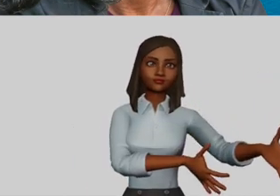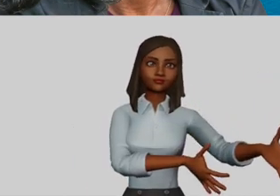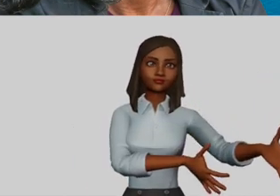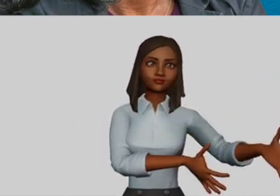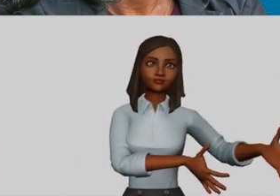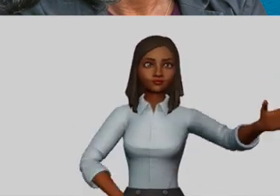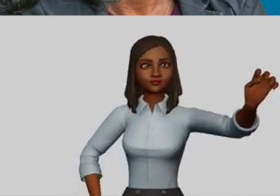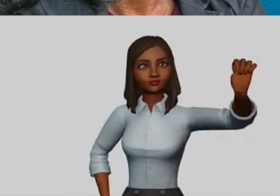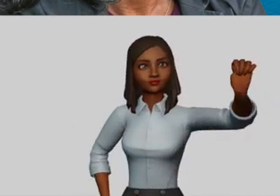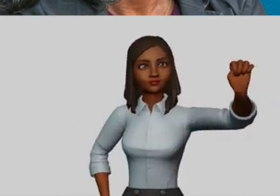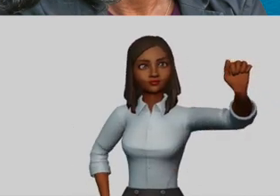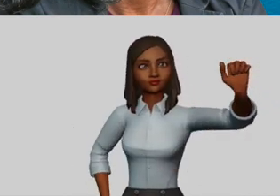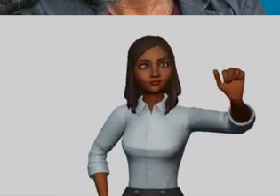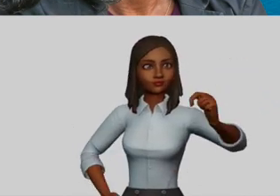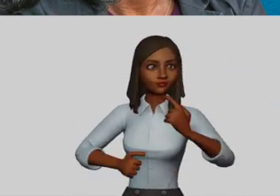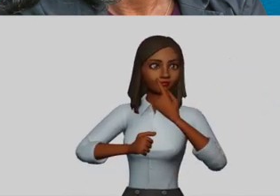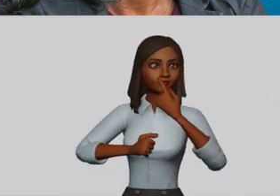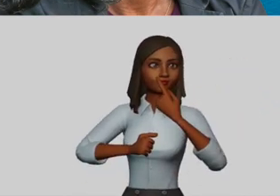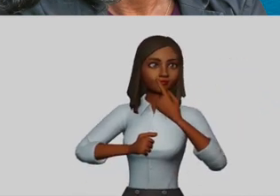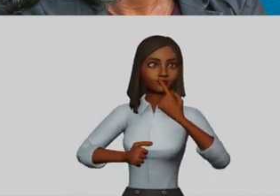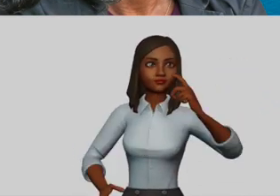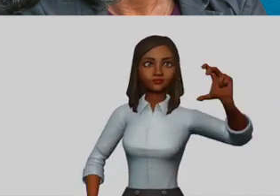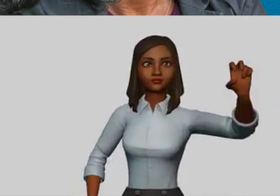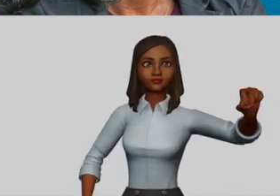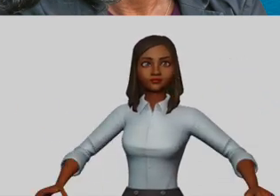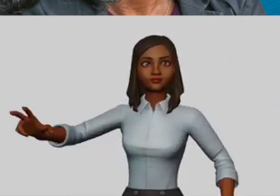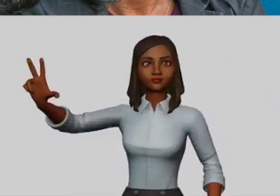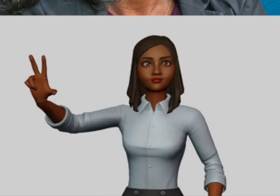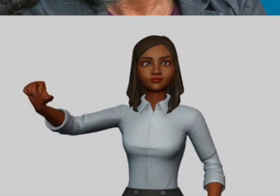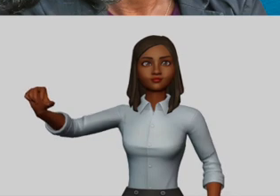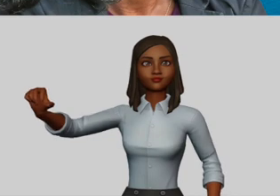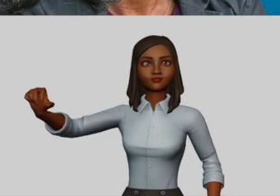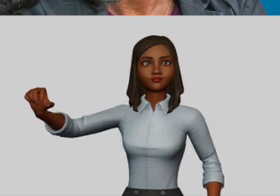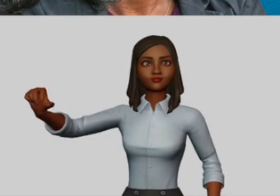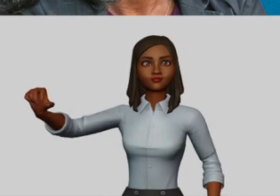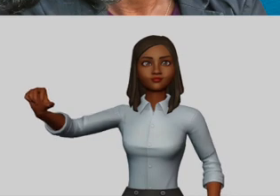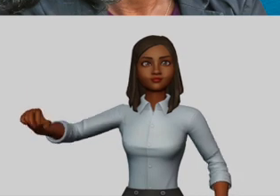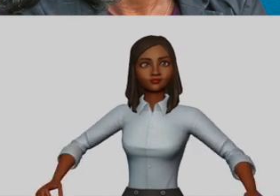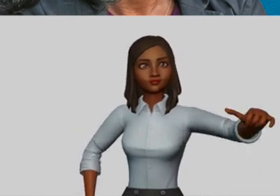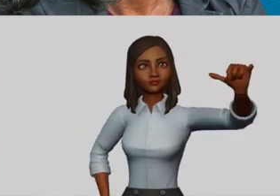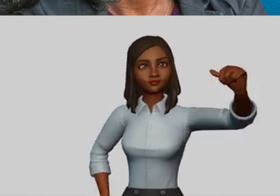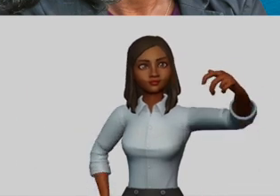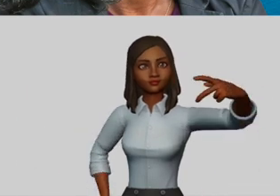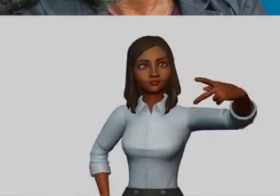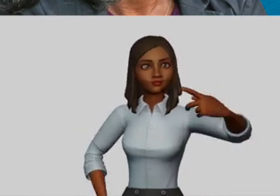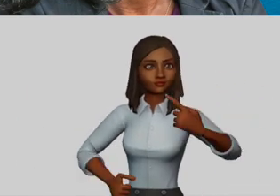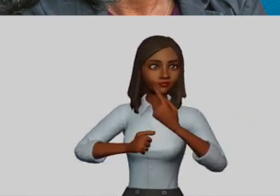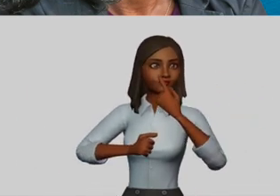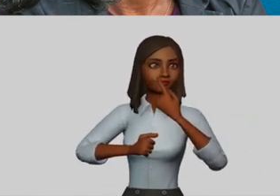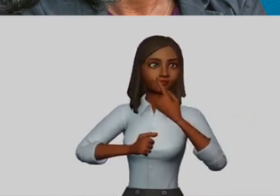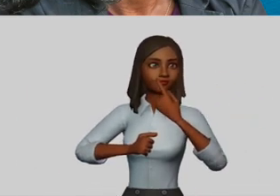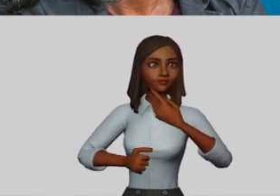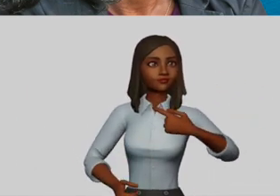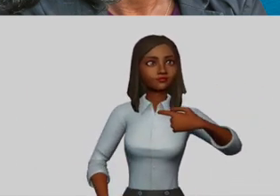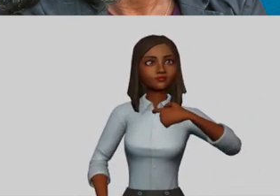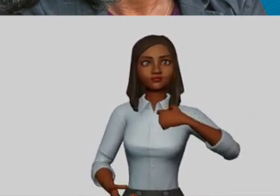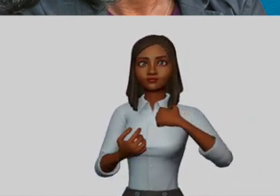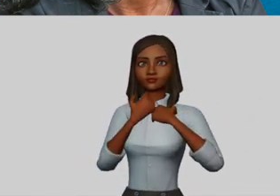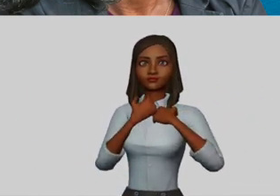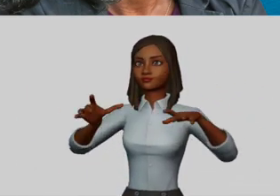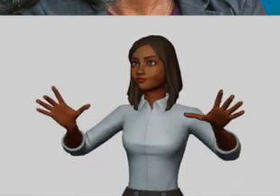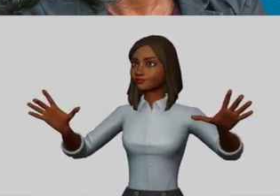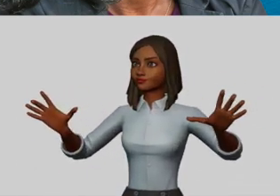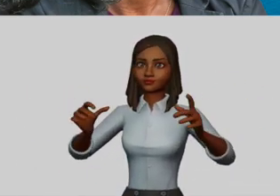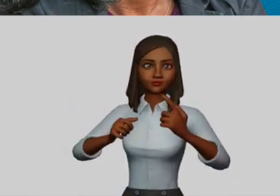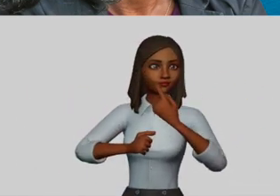bien. Mira, te fuiste, te graduaste de EU. Si puede, ayúdanos con qué año para tener un poco de contexto.